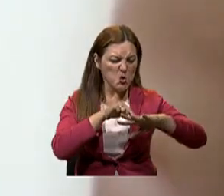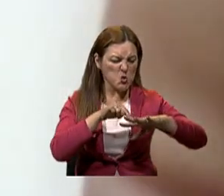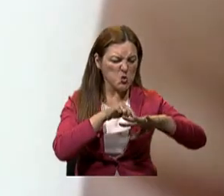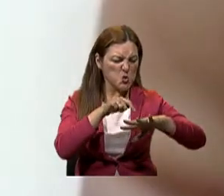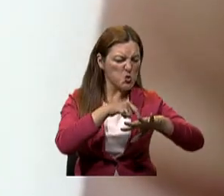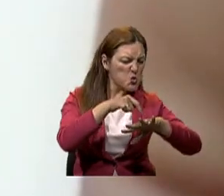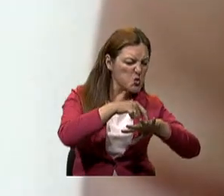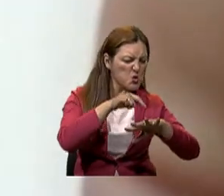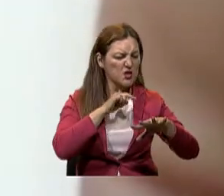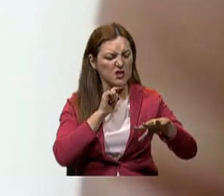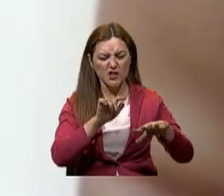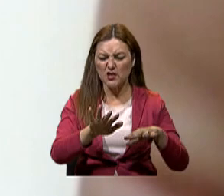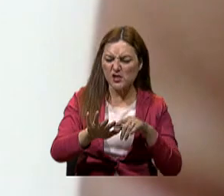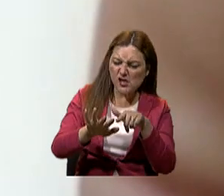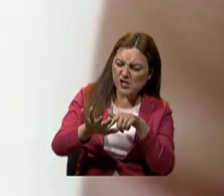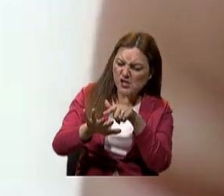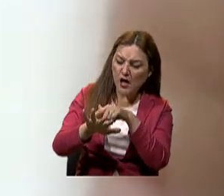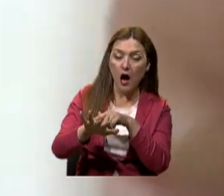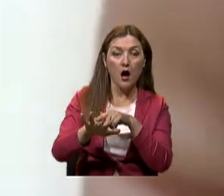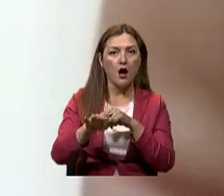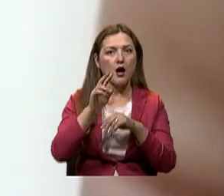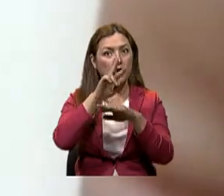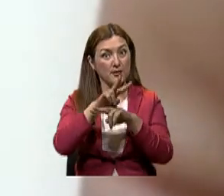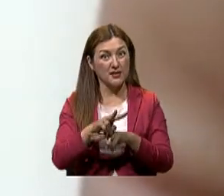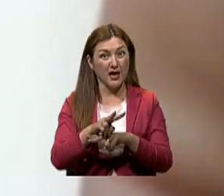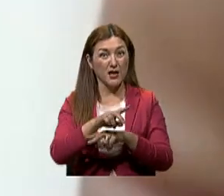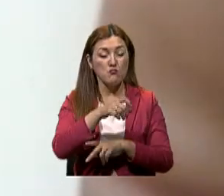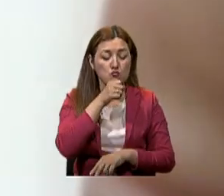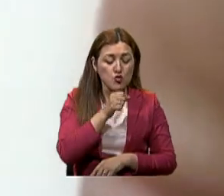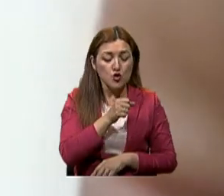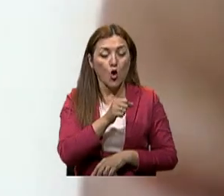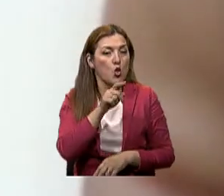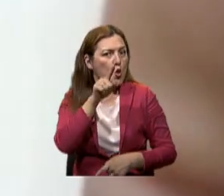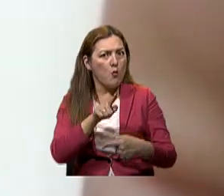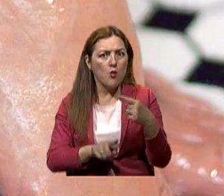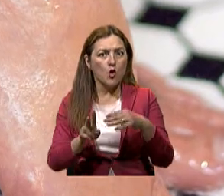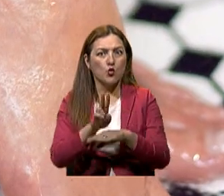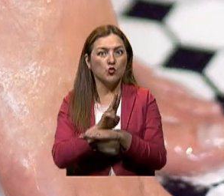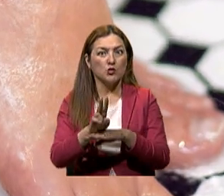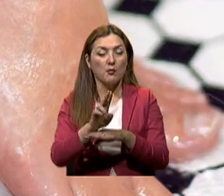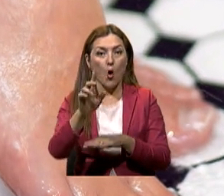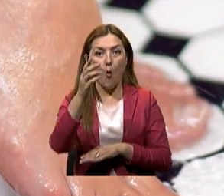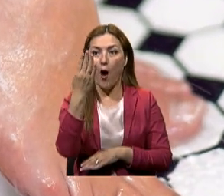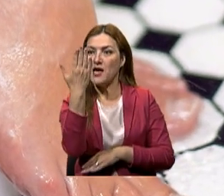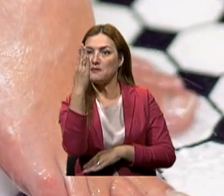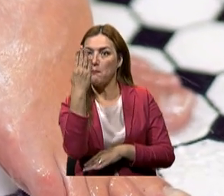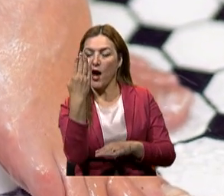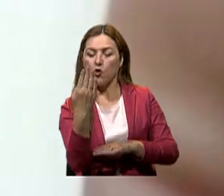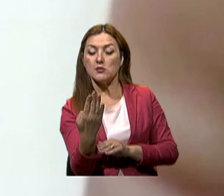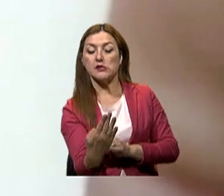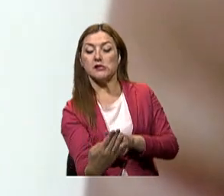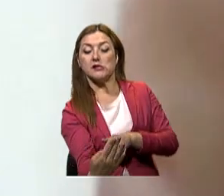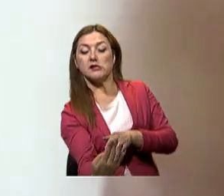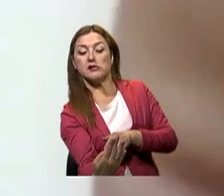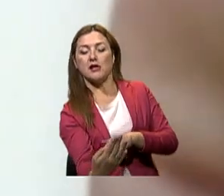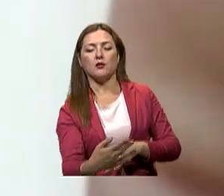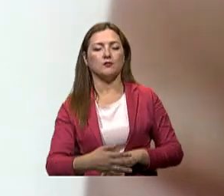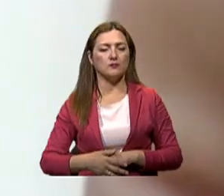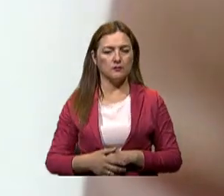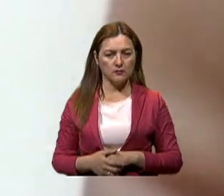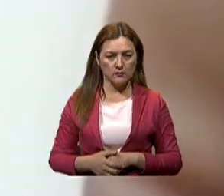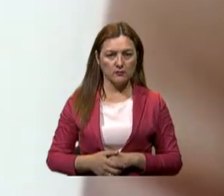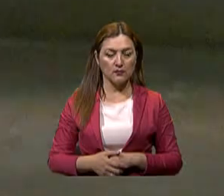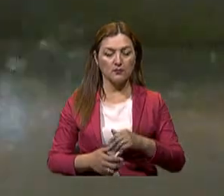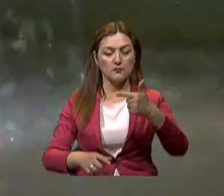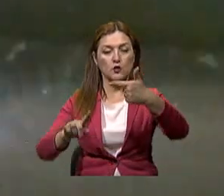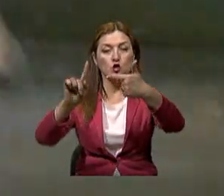maceración. Si ellos no pueden agacharse para verse los pies, utilicen un espejo. Segundo, lavado de pies. Es súper importante lavarse